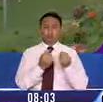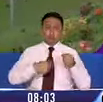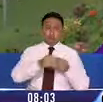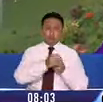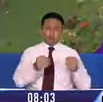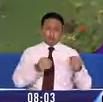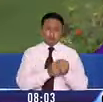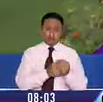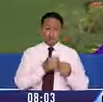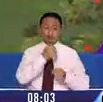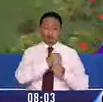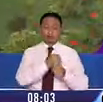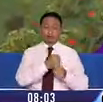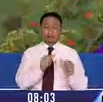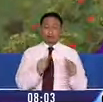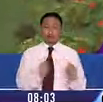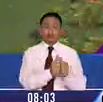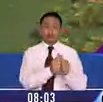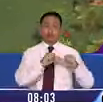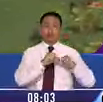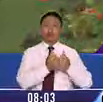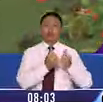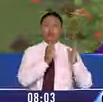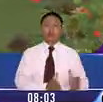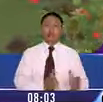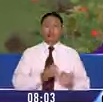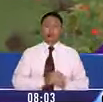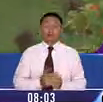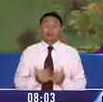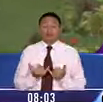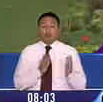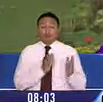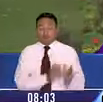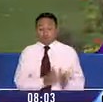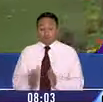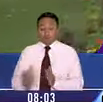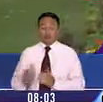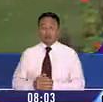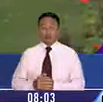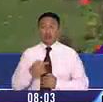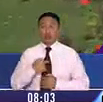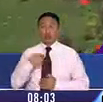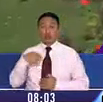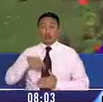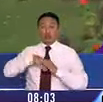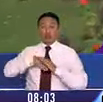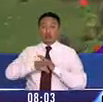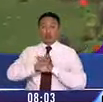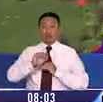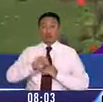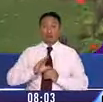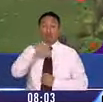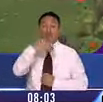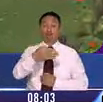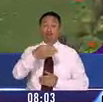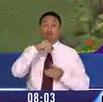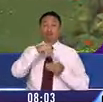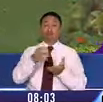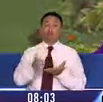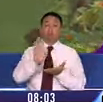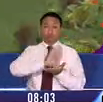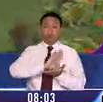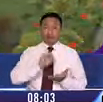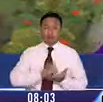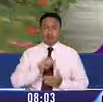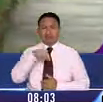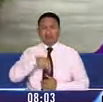los asambleístas. En estos momentos están organizando para que nos permitan ingresar hasta la Asamblea Nacional y